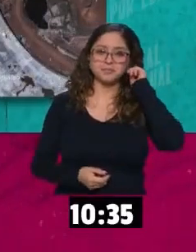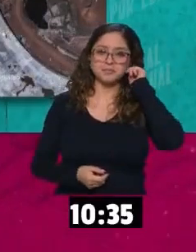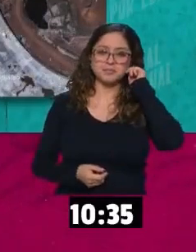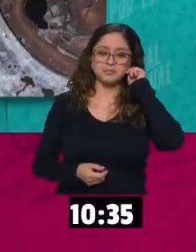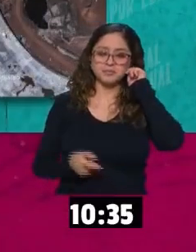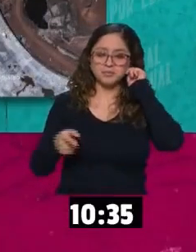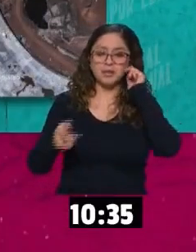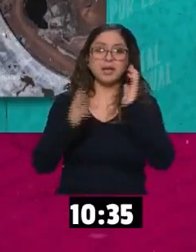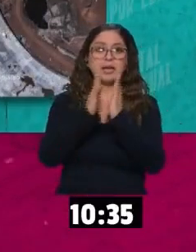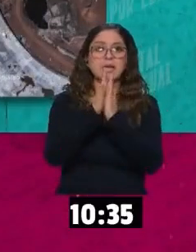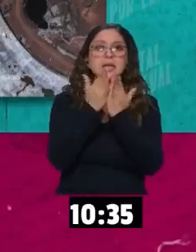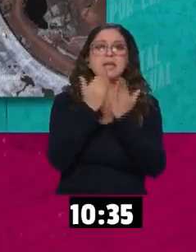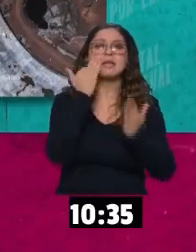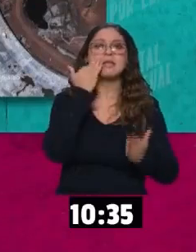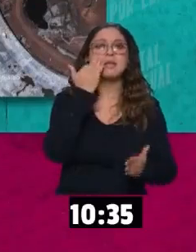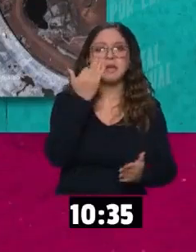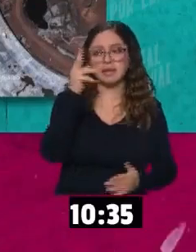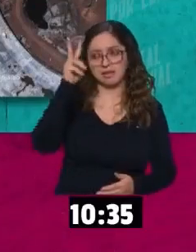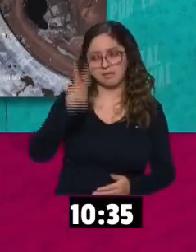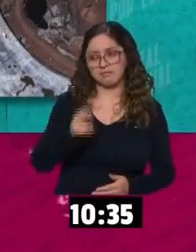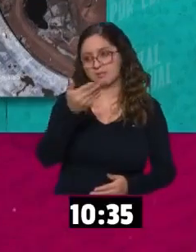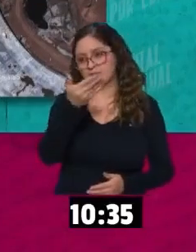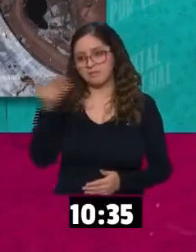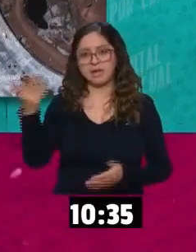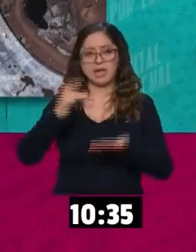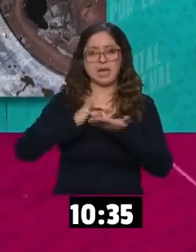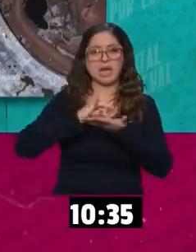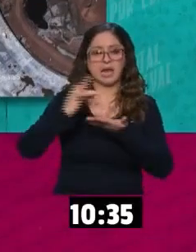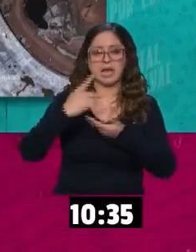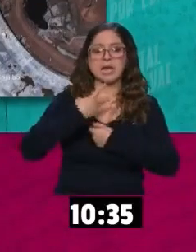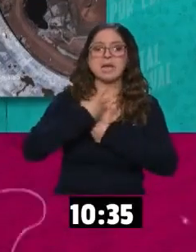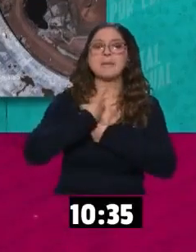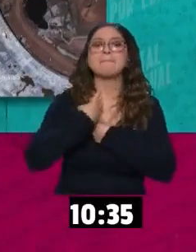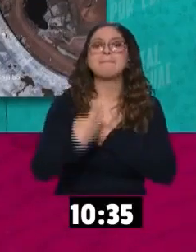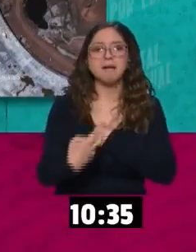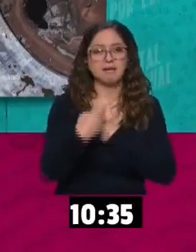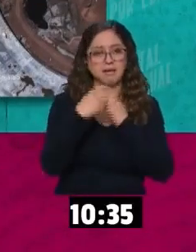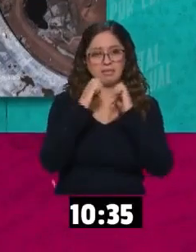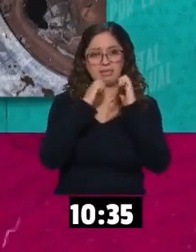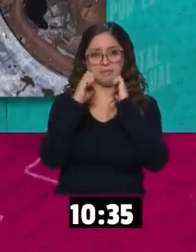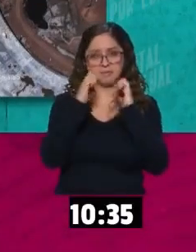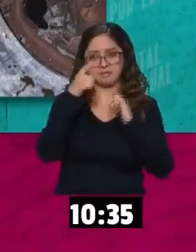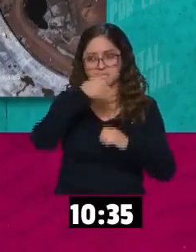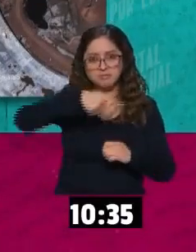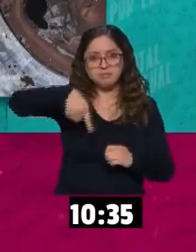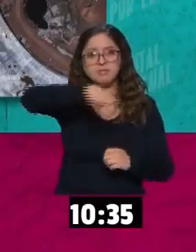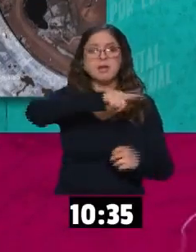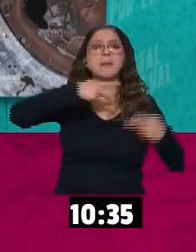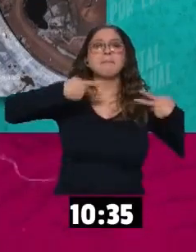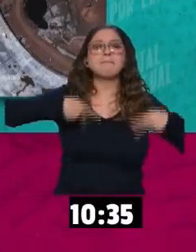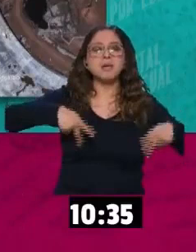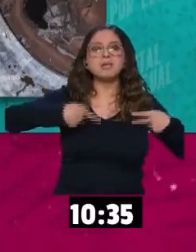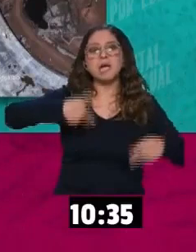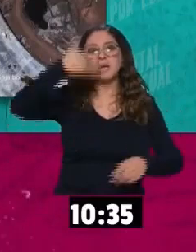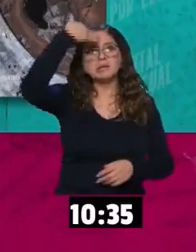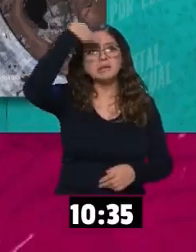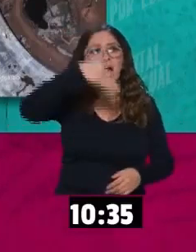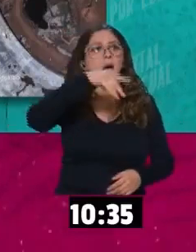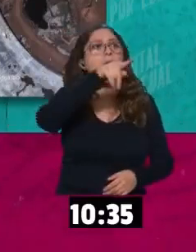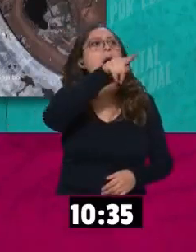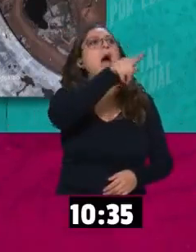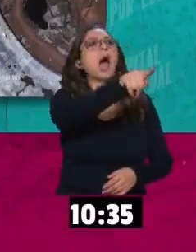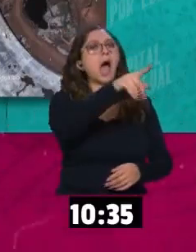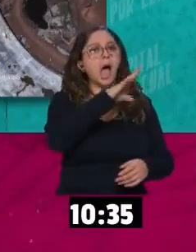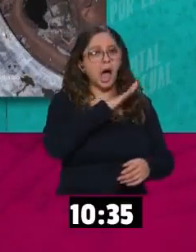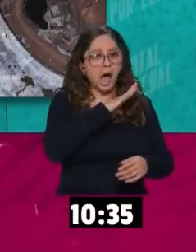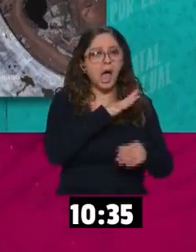ustedes su invitación y para que la gente sepa que está a su disposición esa información y que eso